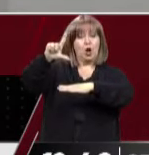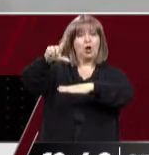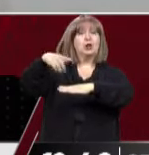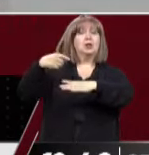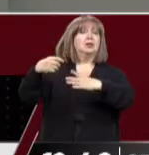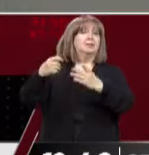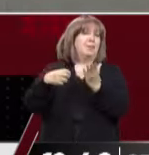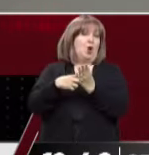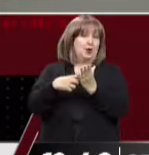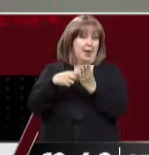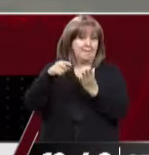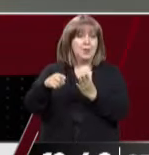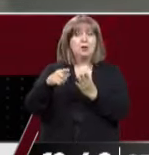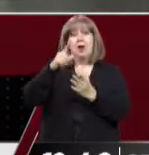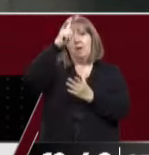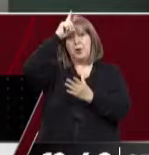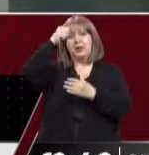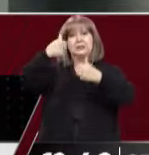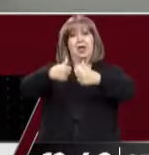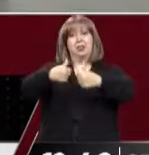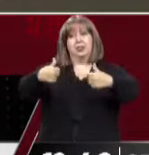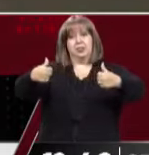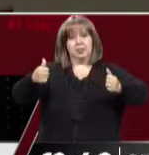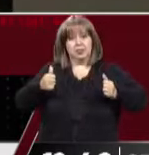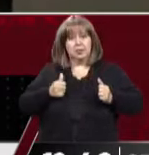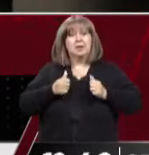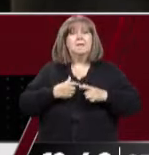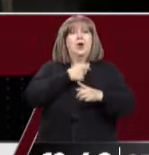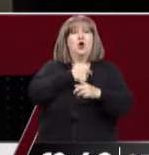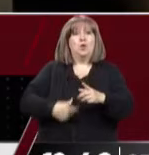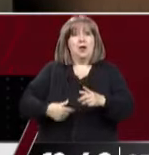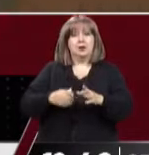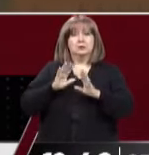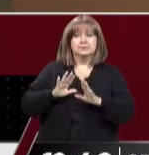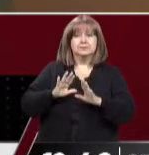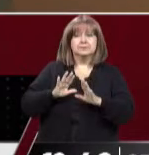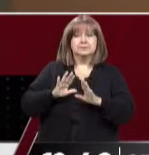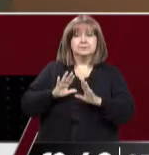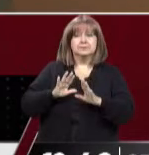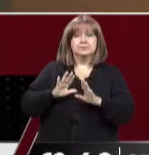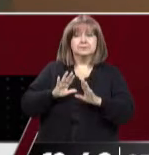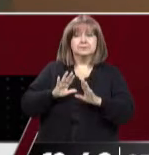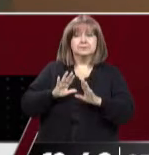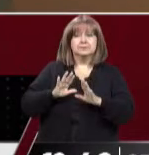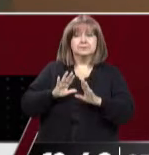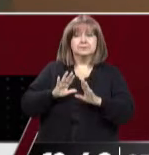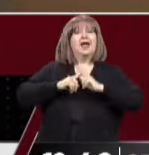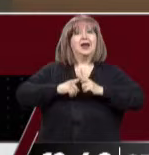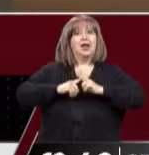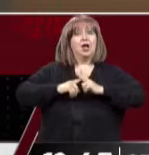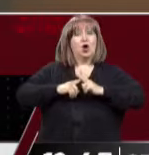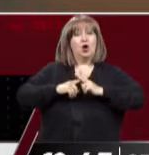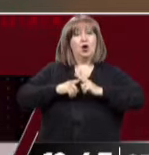retirados esperando una respuesta como ustedes decían por parte del gobierno de la provincia y para eso estamos con el titular de la oficina técnico